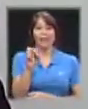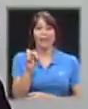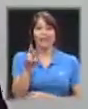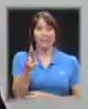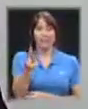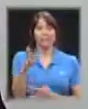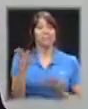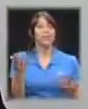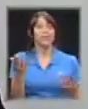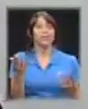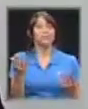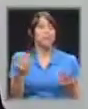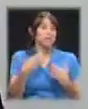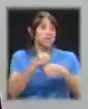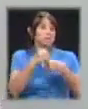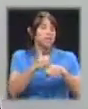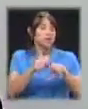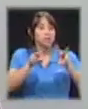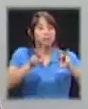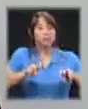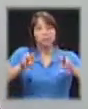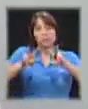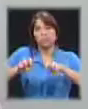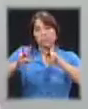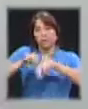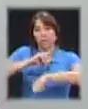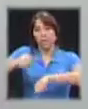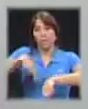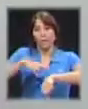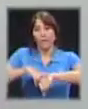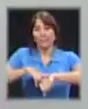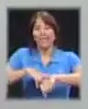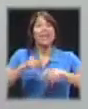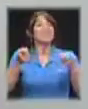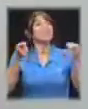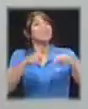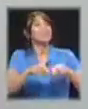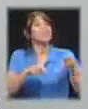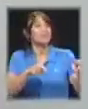normales de qué se hacen y resulta que en la juventud el profesor Klein